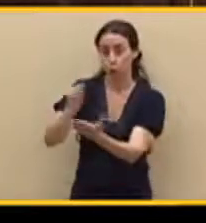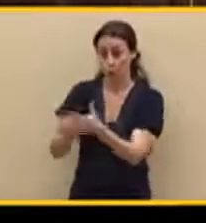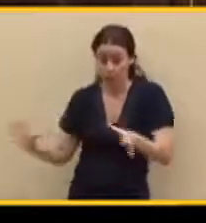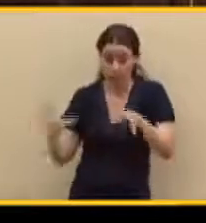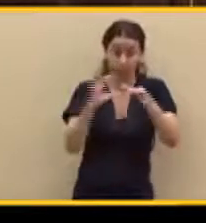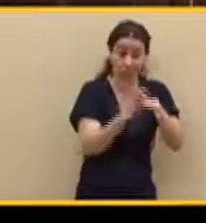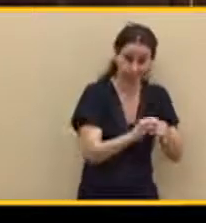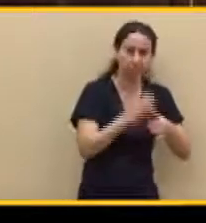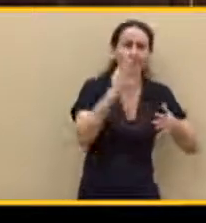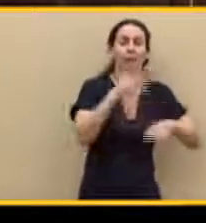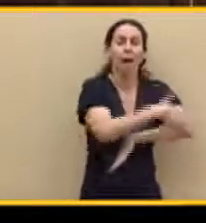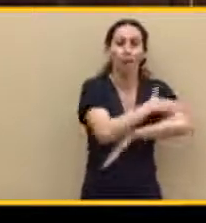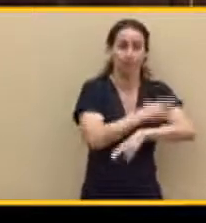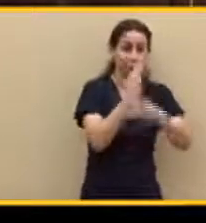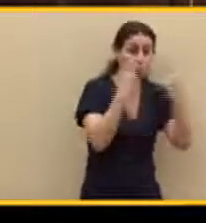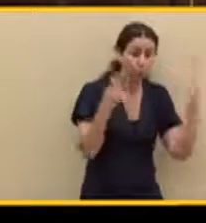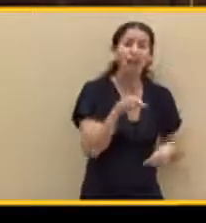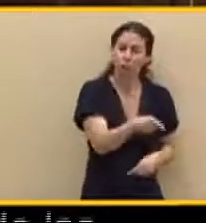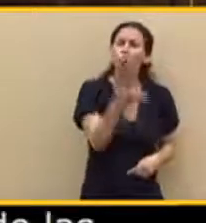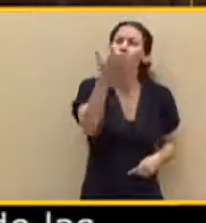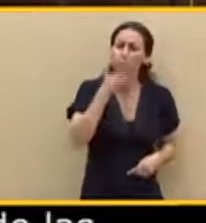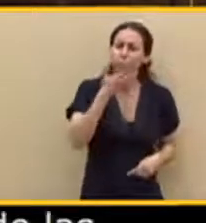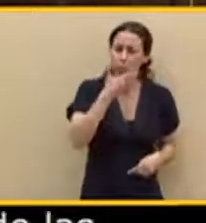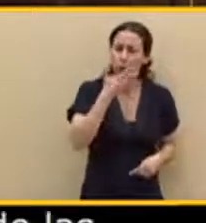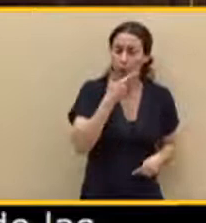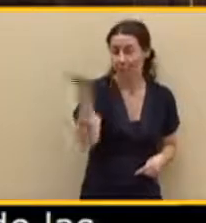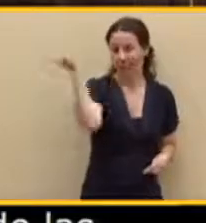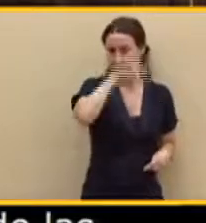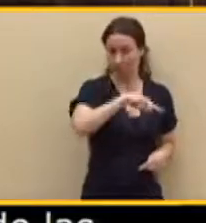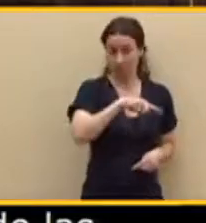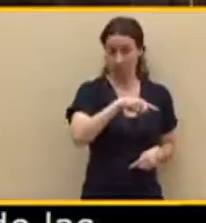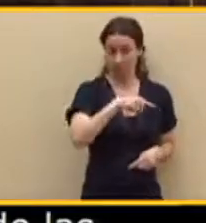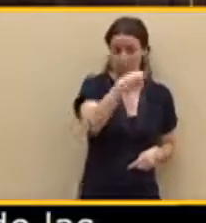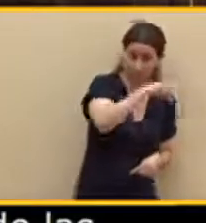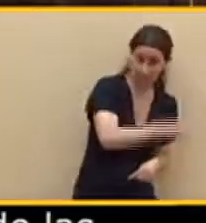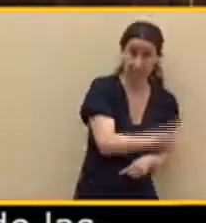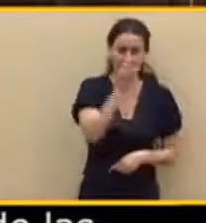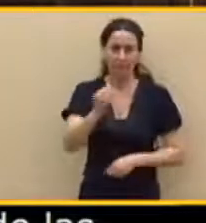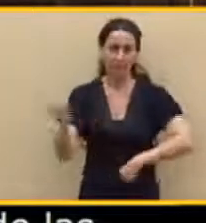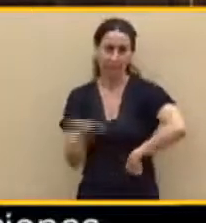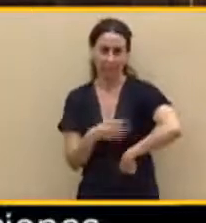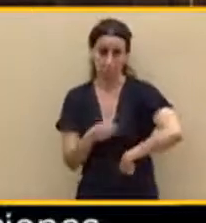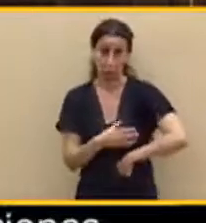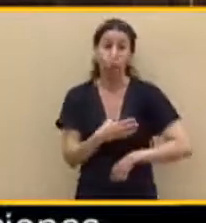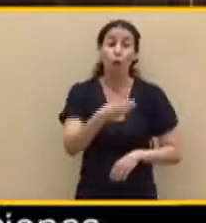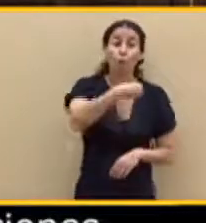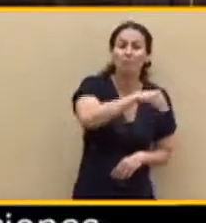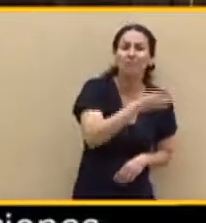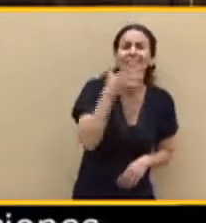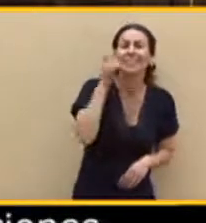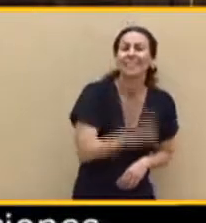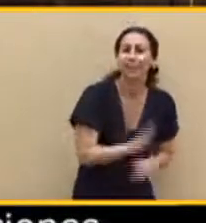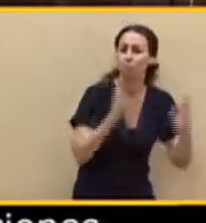y todo esto lo conocían tanto el presidente como el tesorero. El presidente en ese momento era usted, señor Mariano